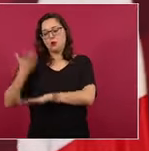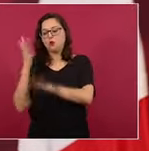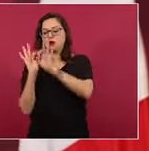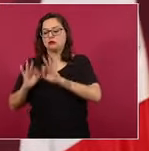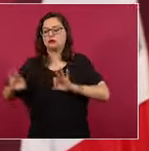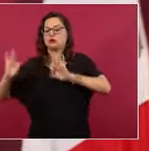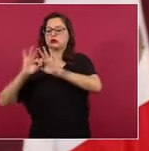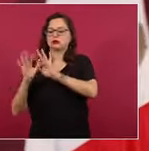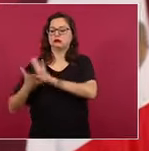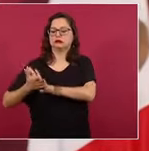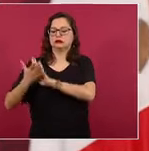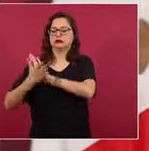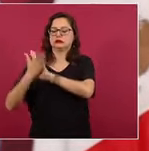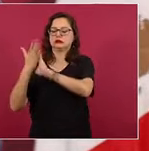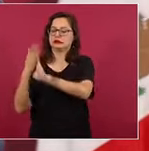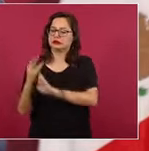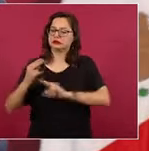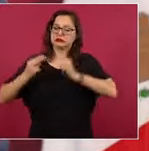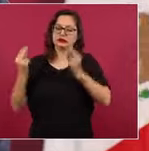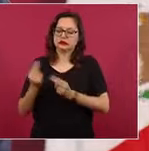para el desarrollo del sureste.